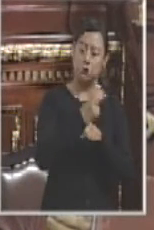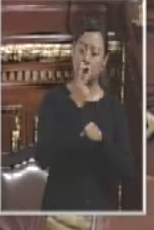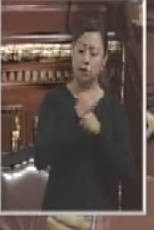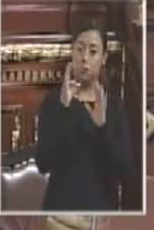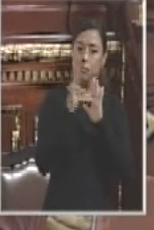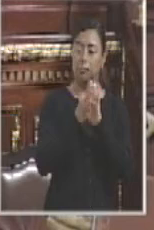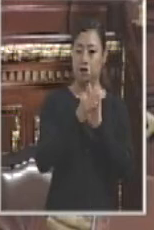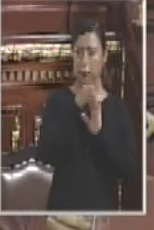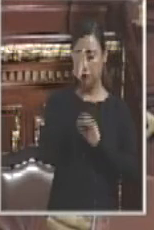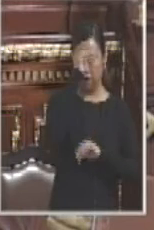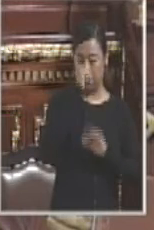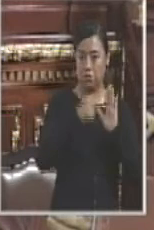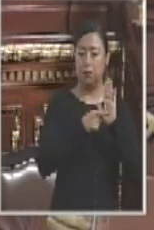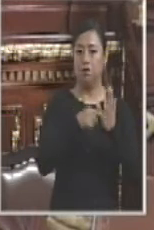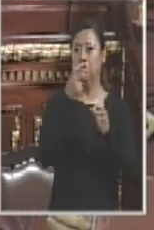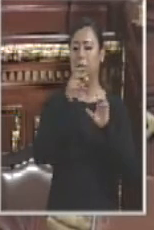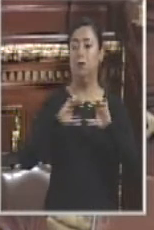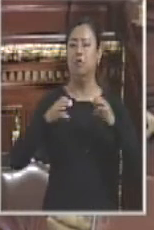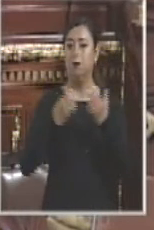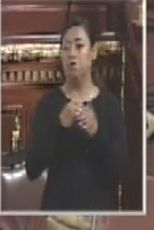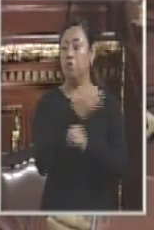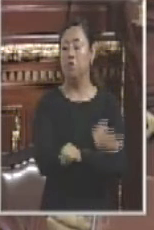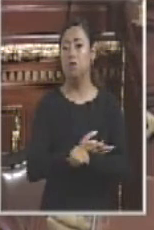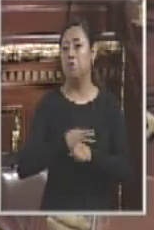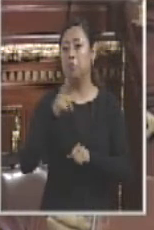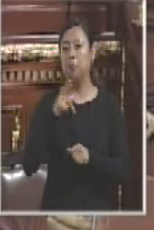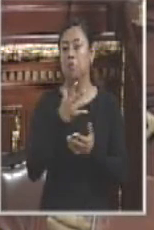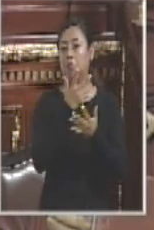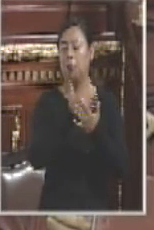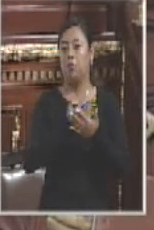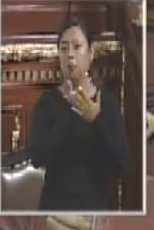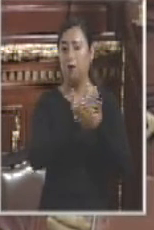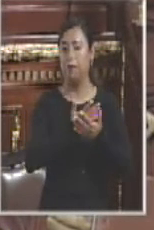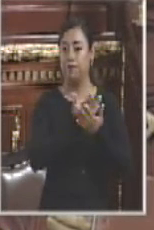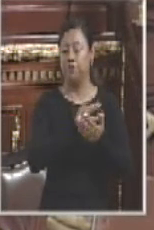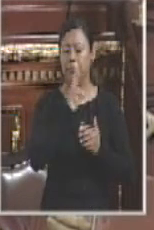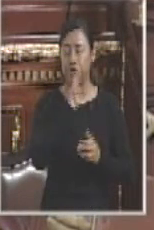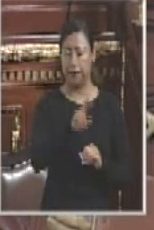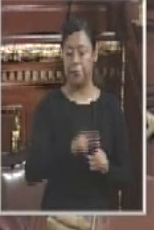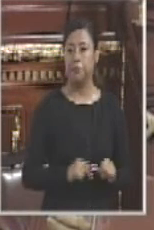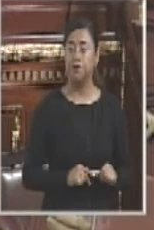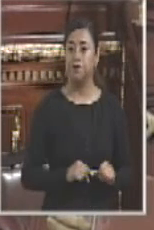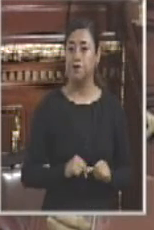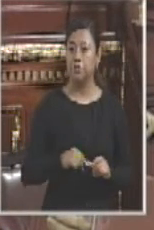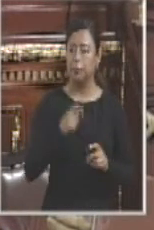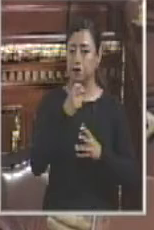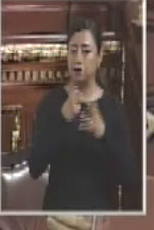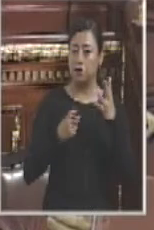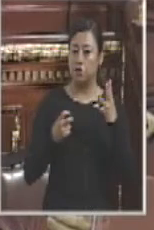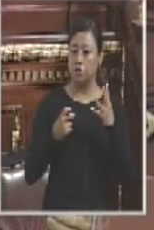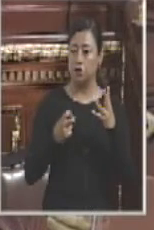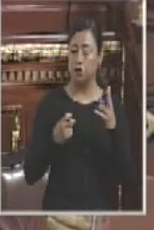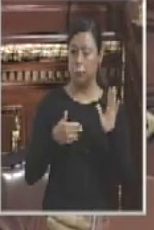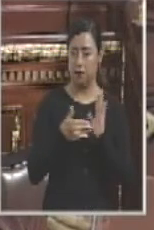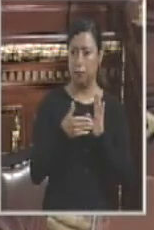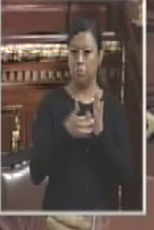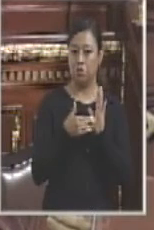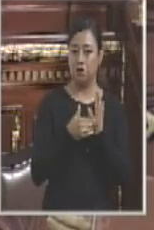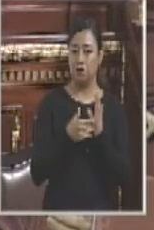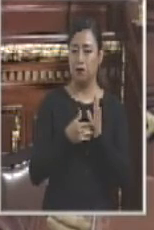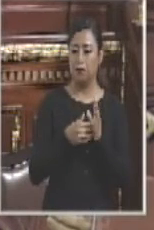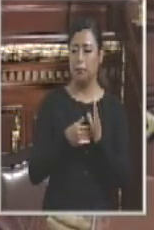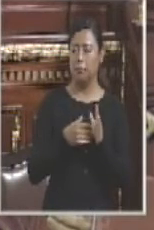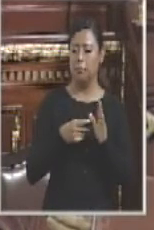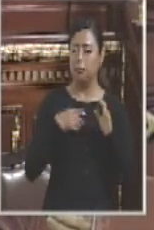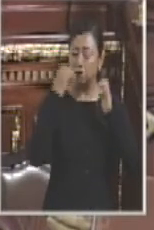en este Congreso y las familias siguen esperando una solución. Por lo anteriormente señalado, es que se expone